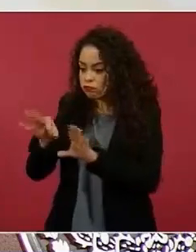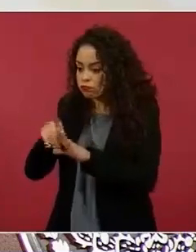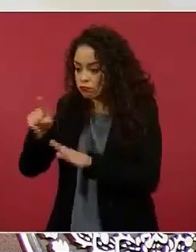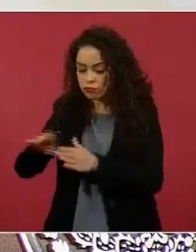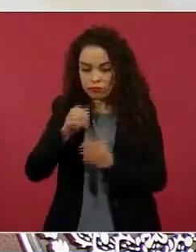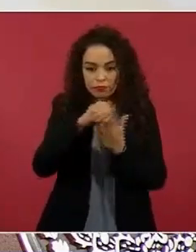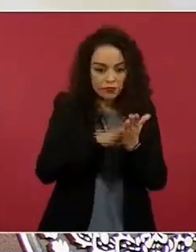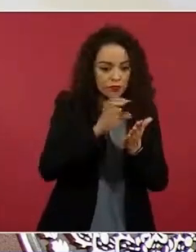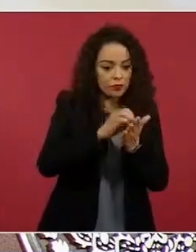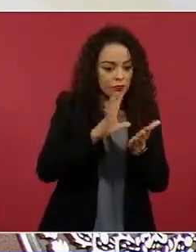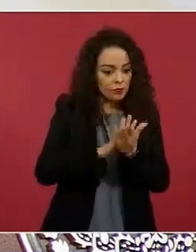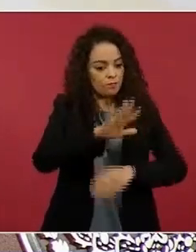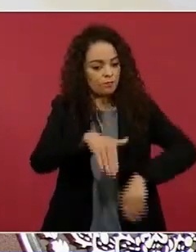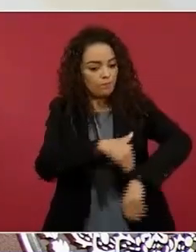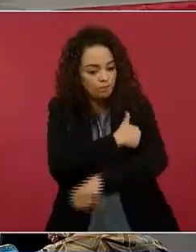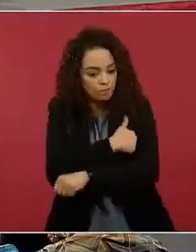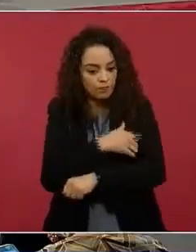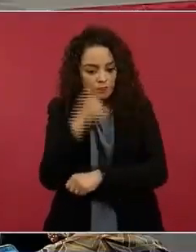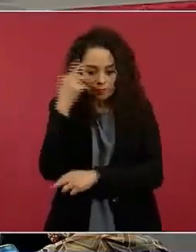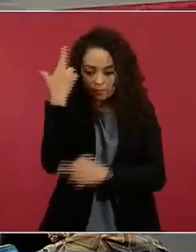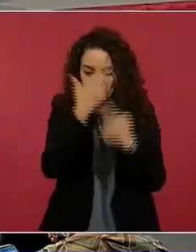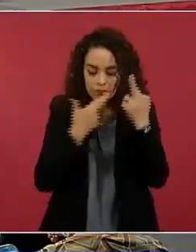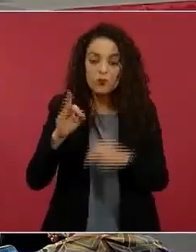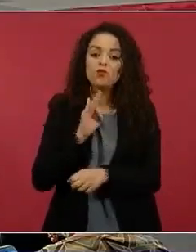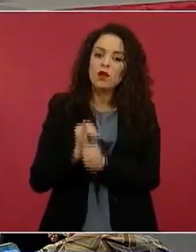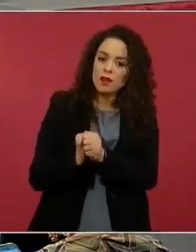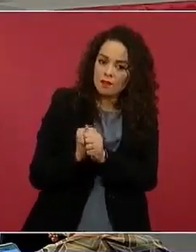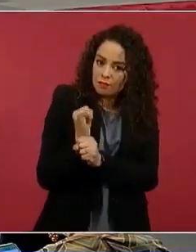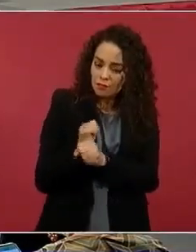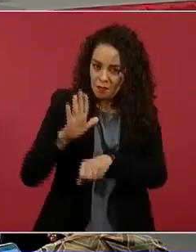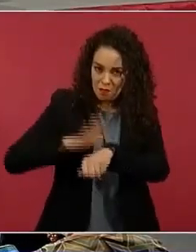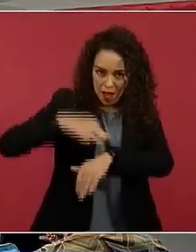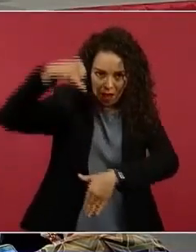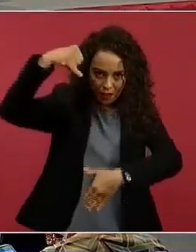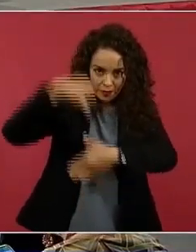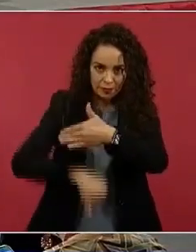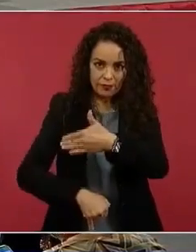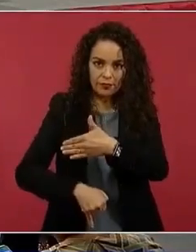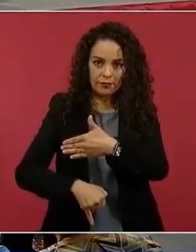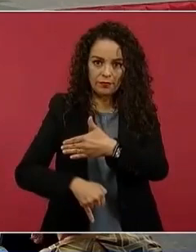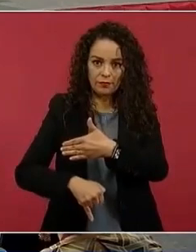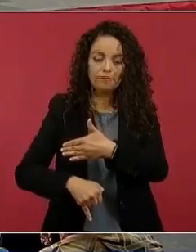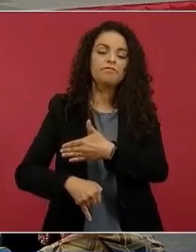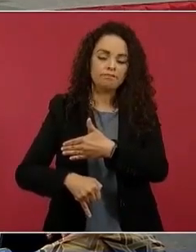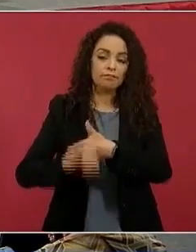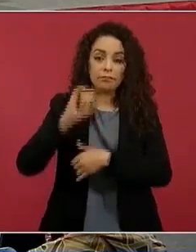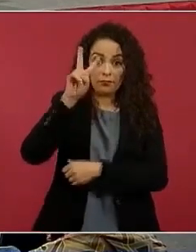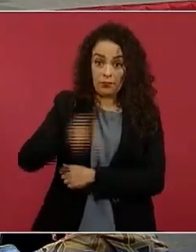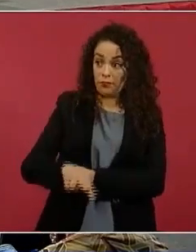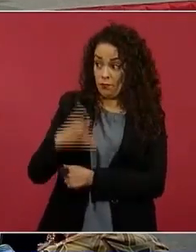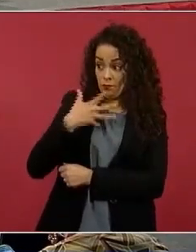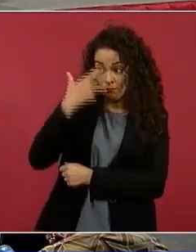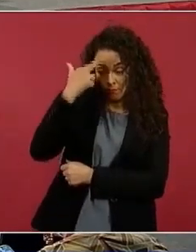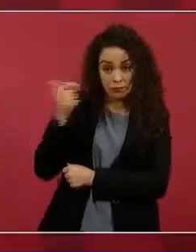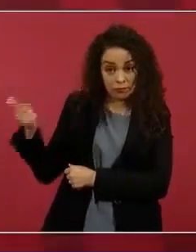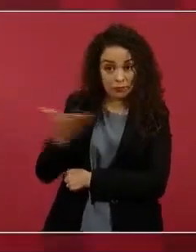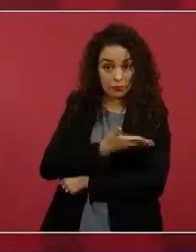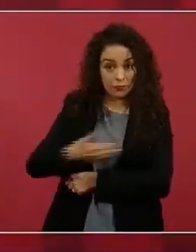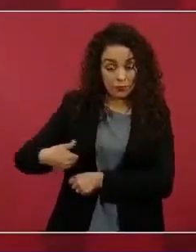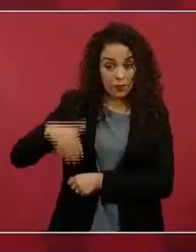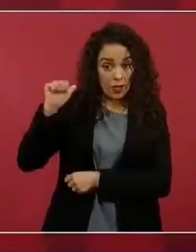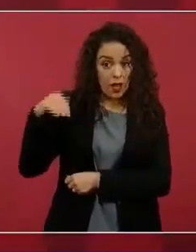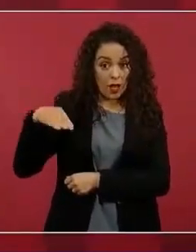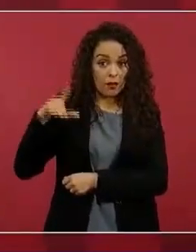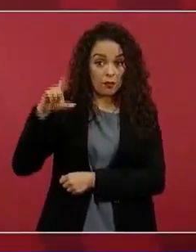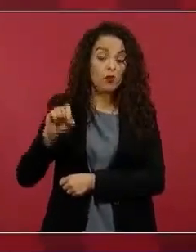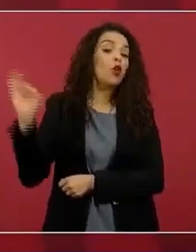puedan servir para llegar a fondo. Y como bien dice el presidente López Obrador, si no estuviéramos